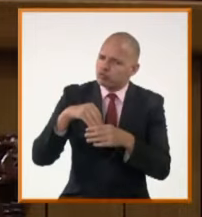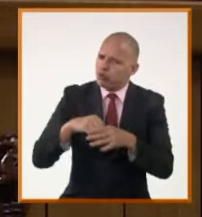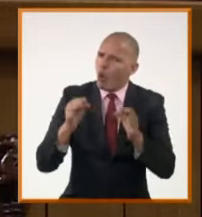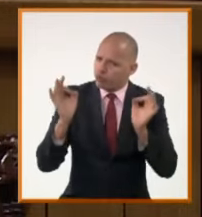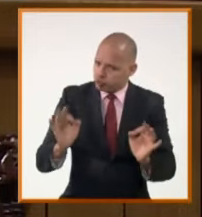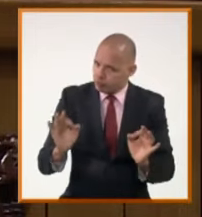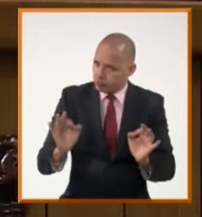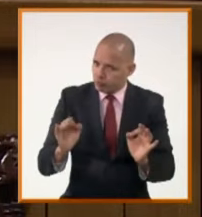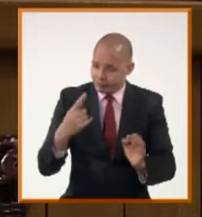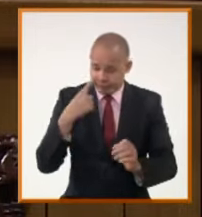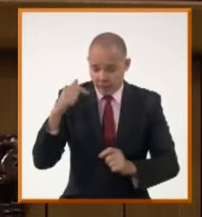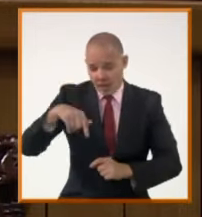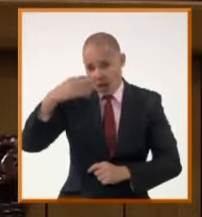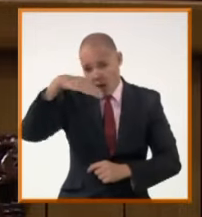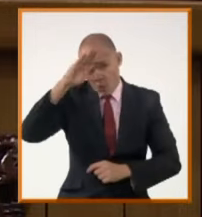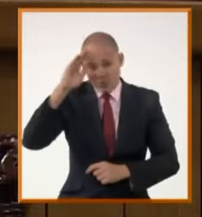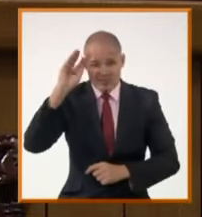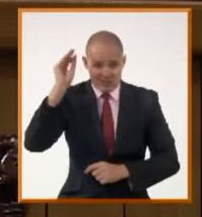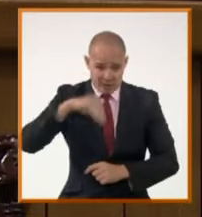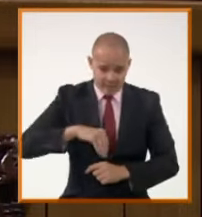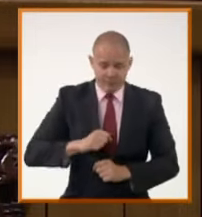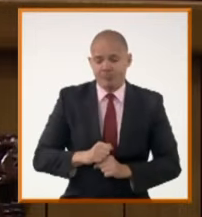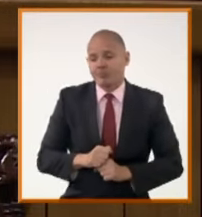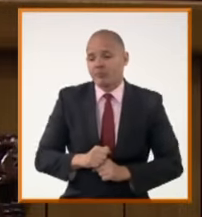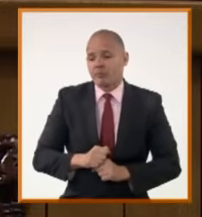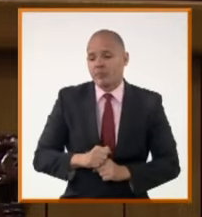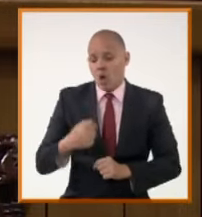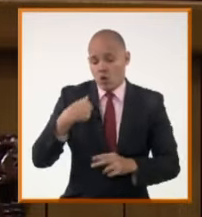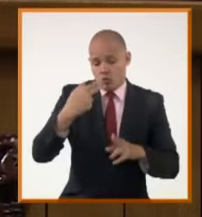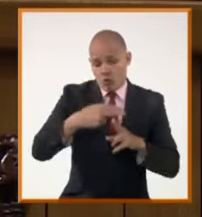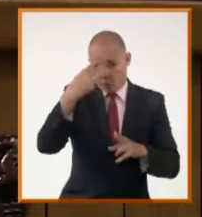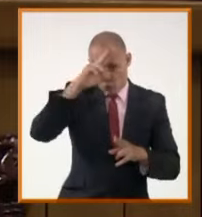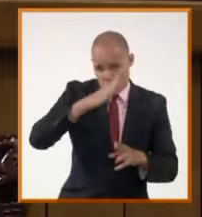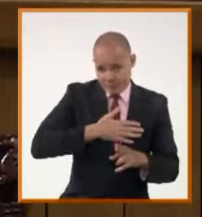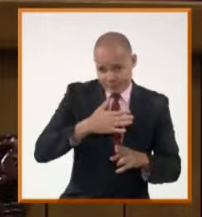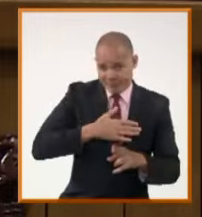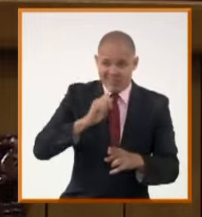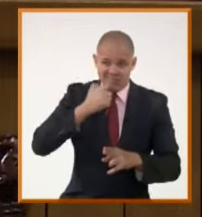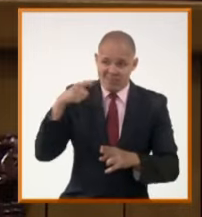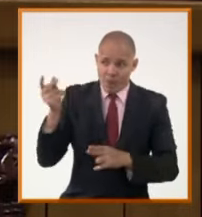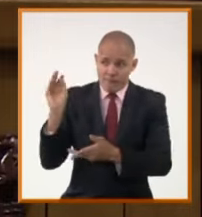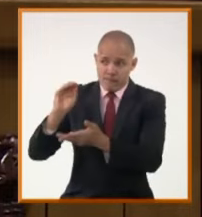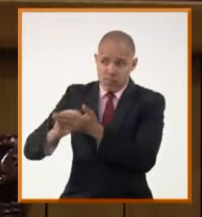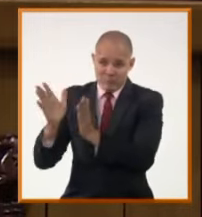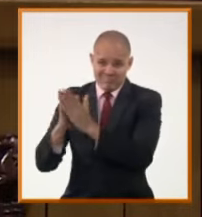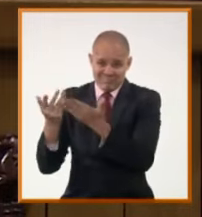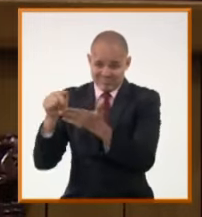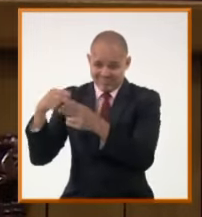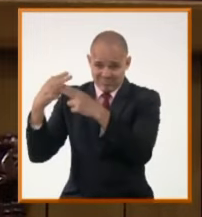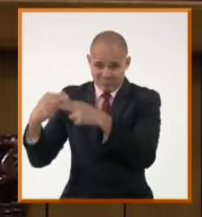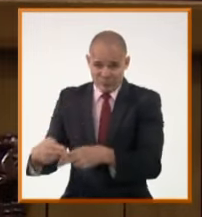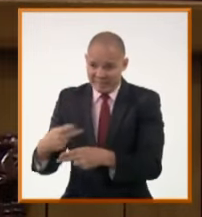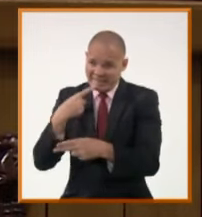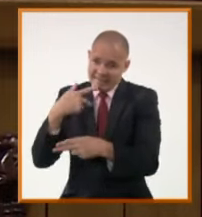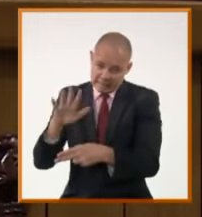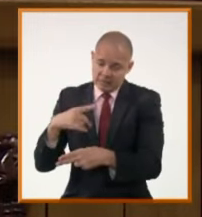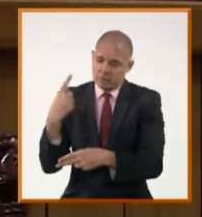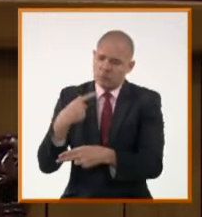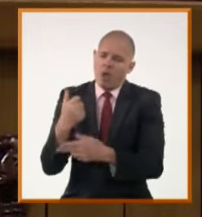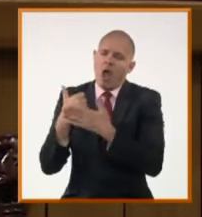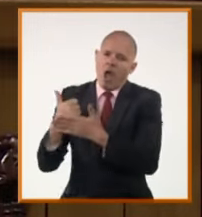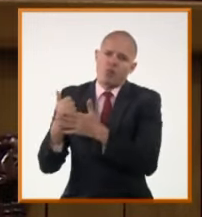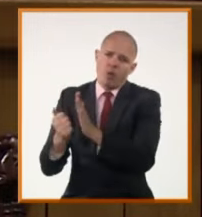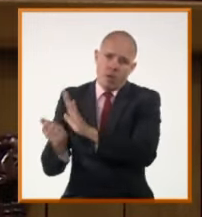de supuestos países patrocinadores del terrorismo. Hoy, inversiones millonarias